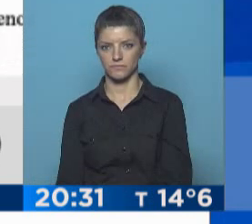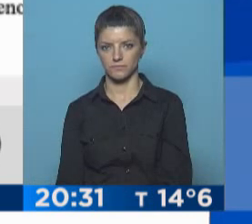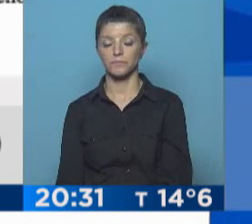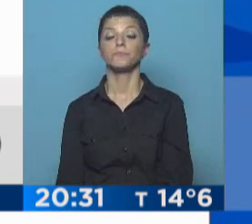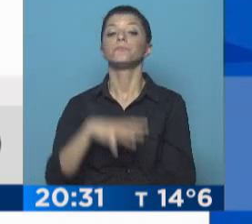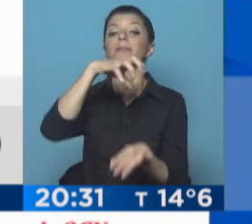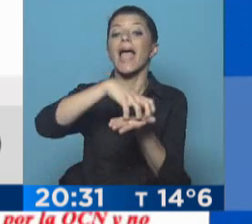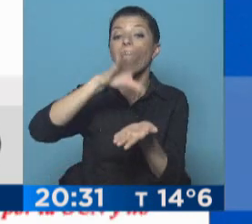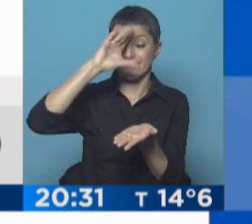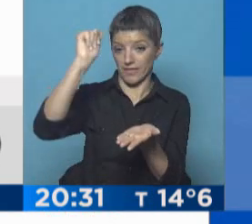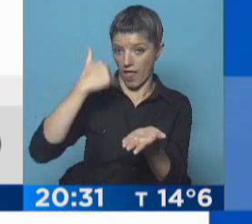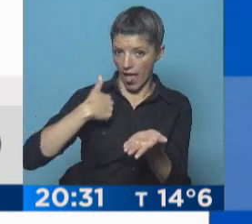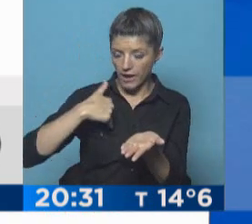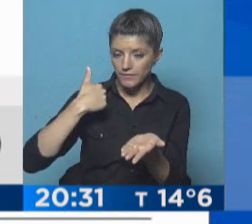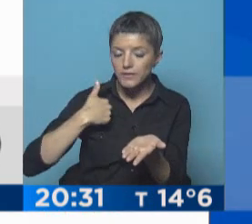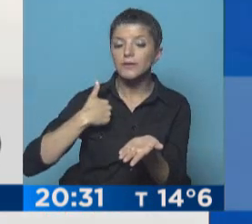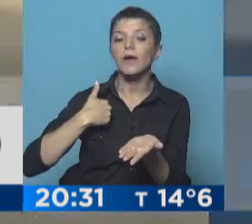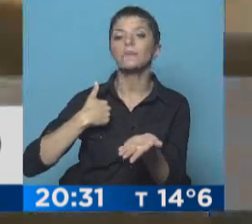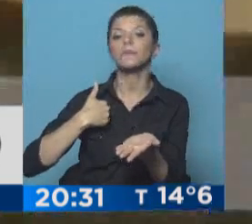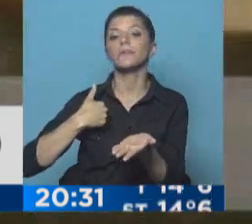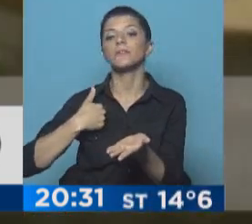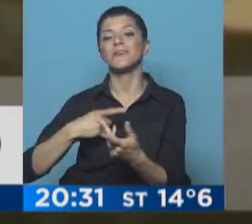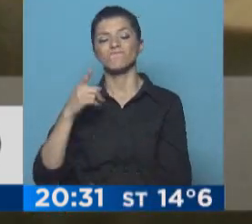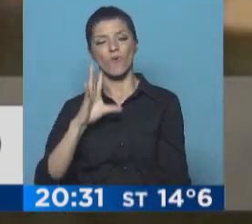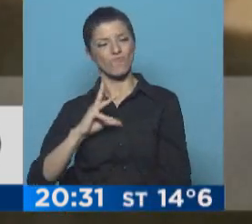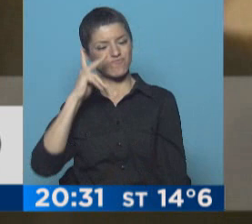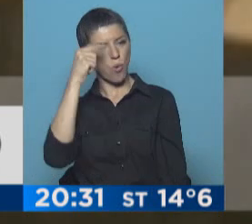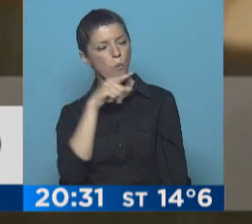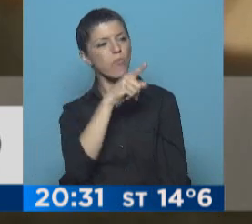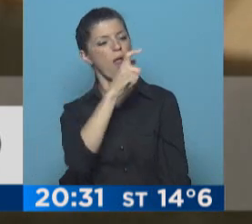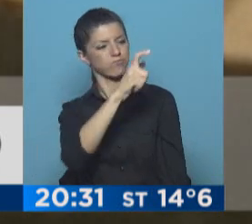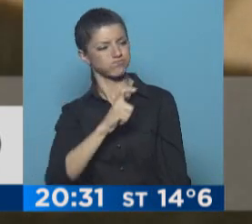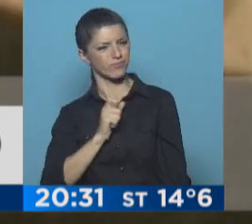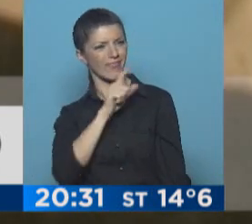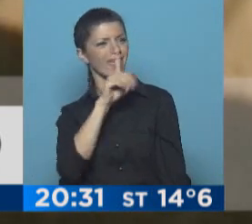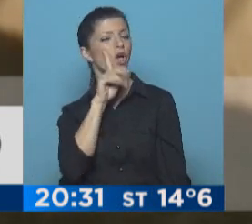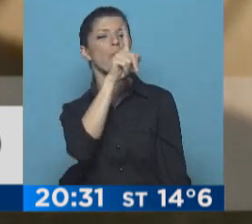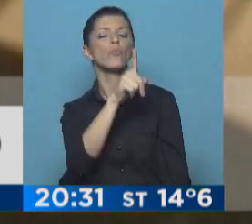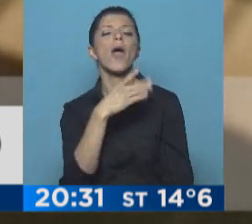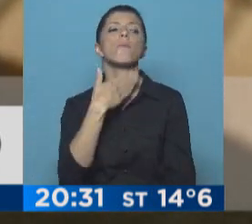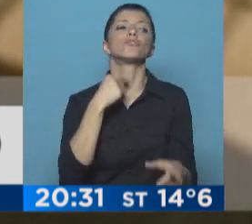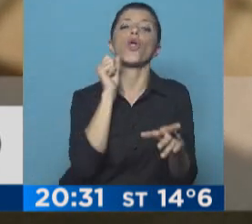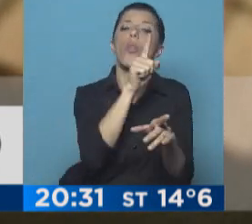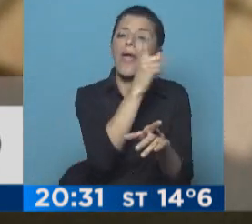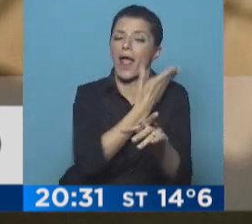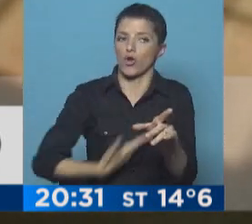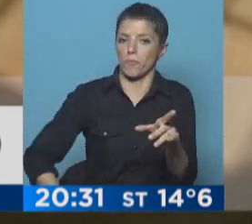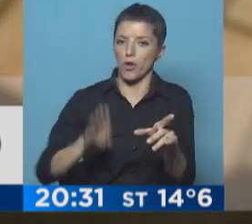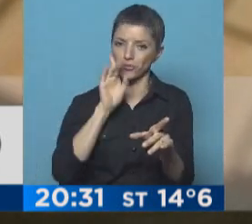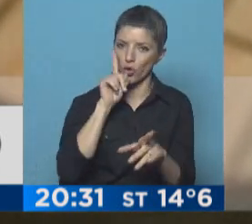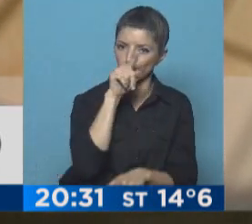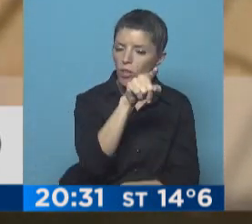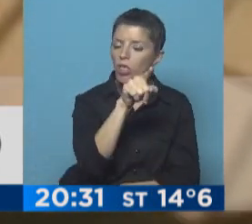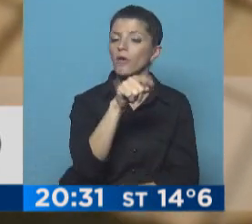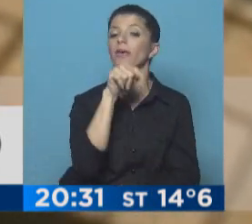la cancillería Argentina expresó su desagrado por la respuesta dada por un presunto Vocero del gobierno estadounidense